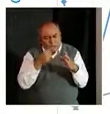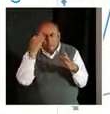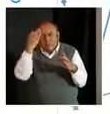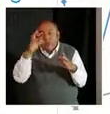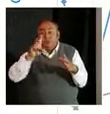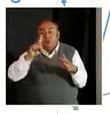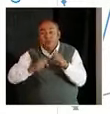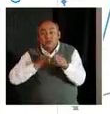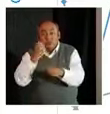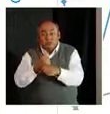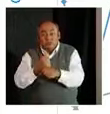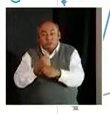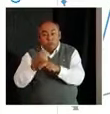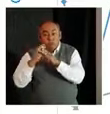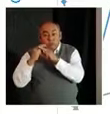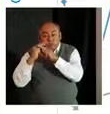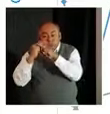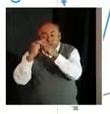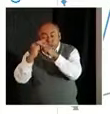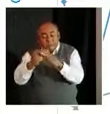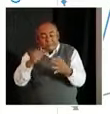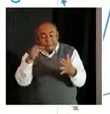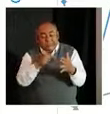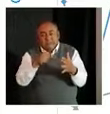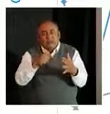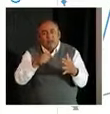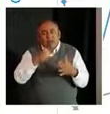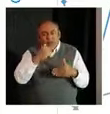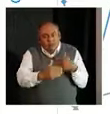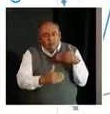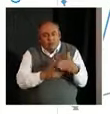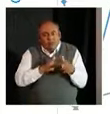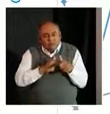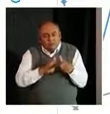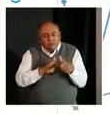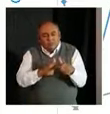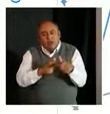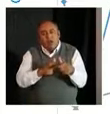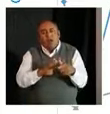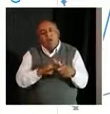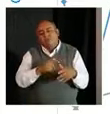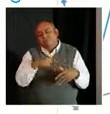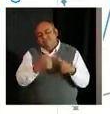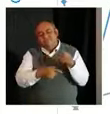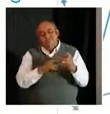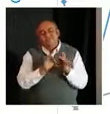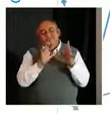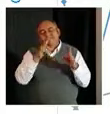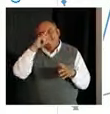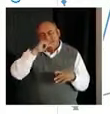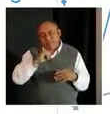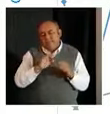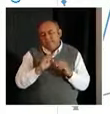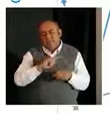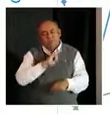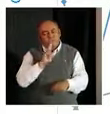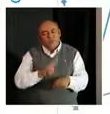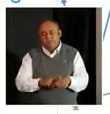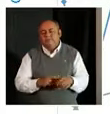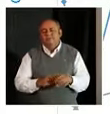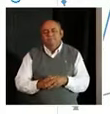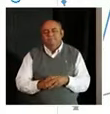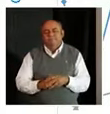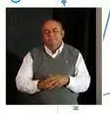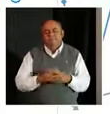Entonces, ocasionalmente tienen alguna falla. Cuando se da eso, tenemos equipos